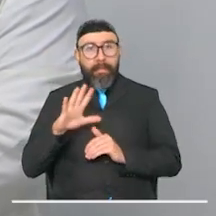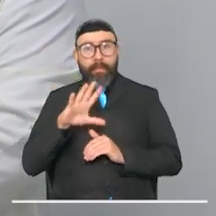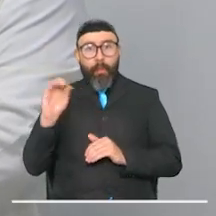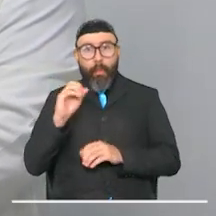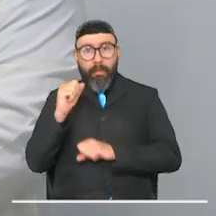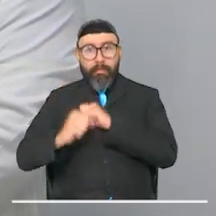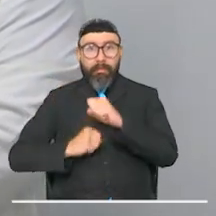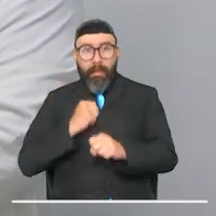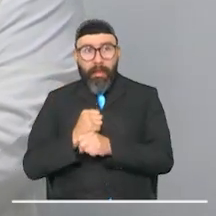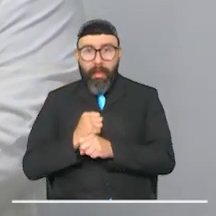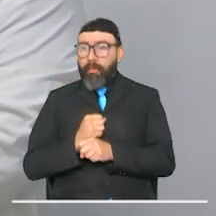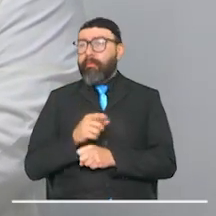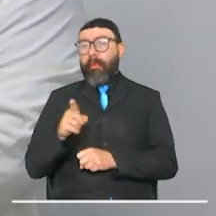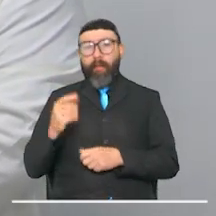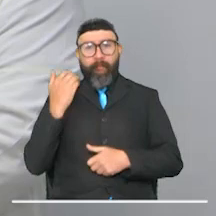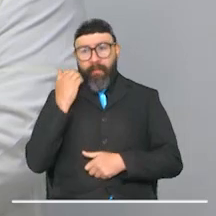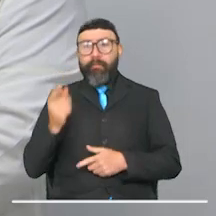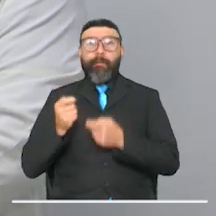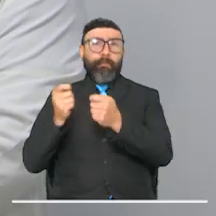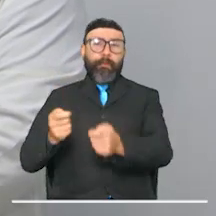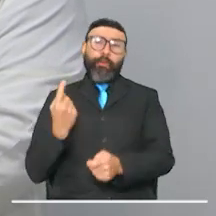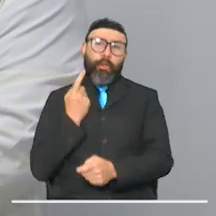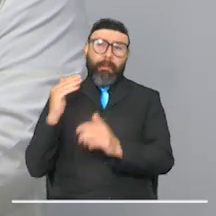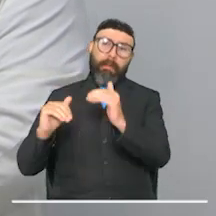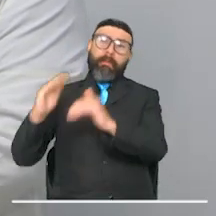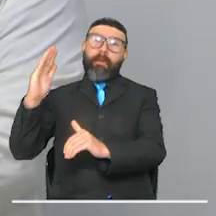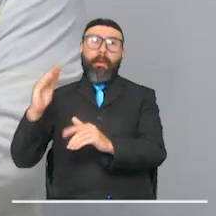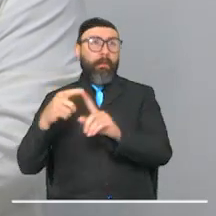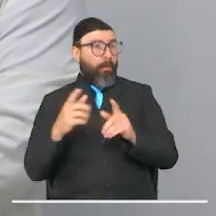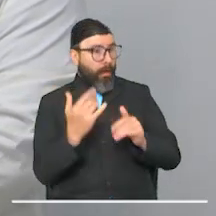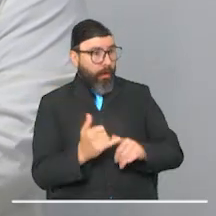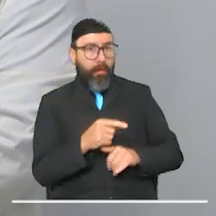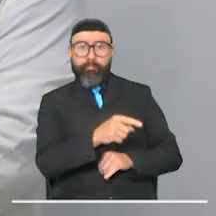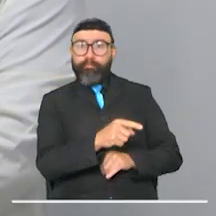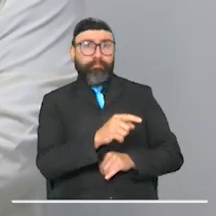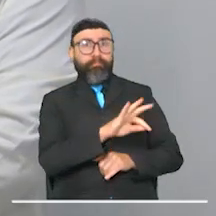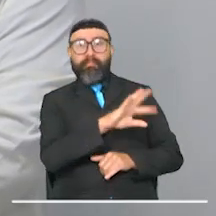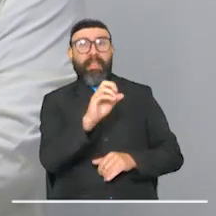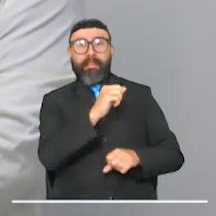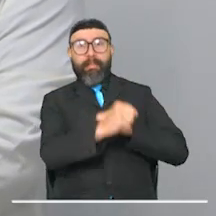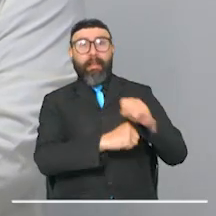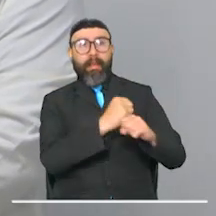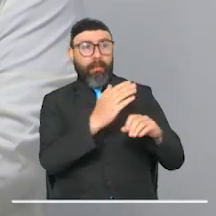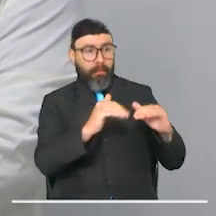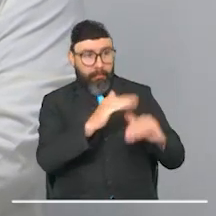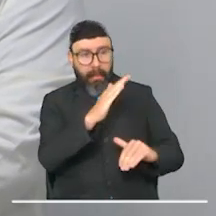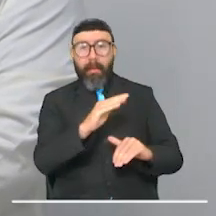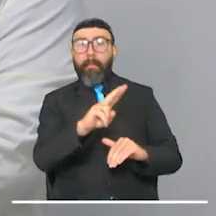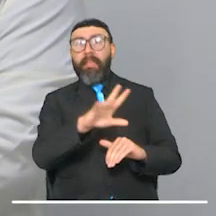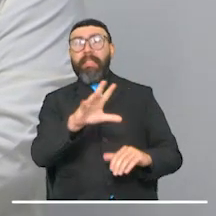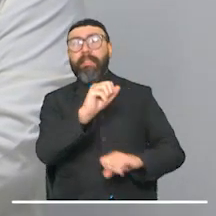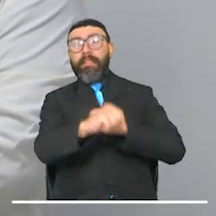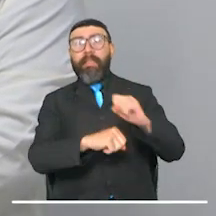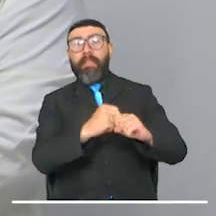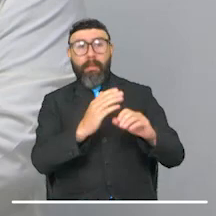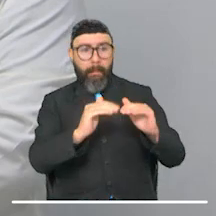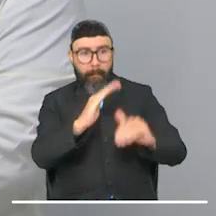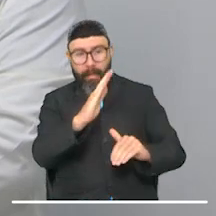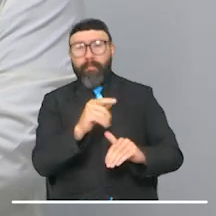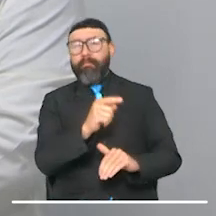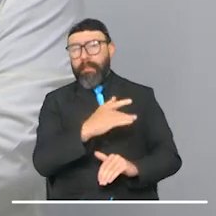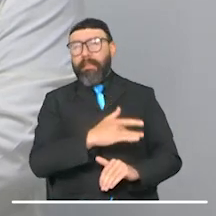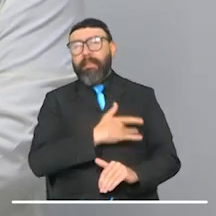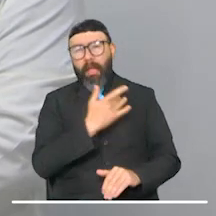actualmente vemos pacientes desde los 30 años 25 que empiezan Pues con diferentes síntomas